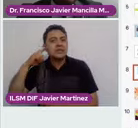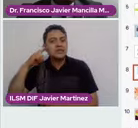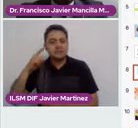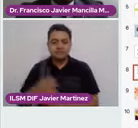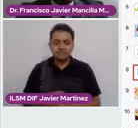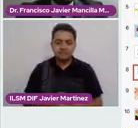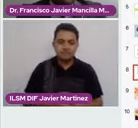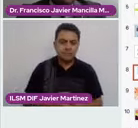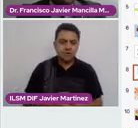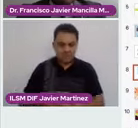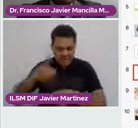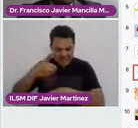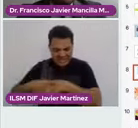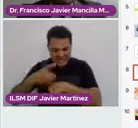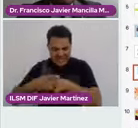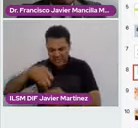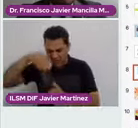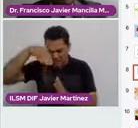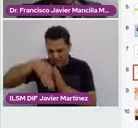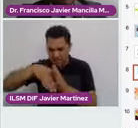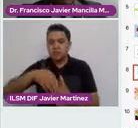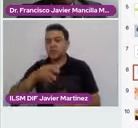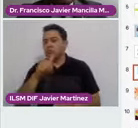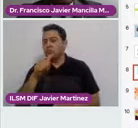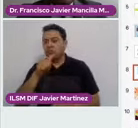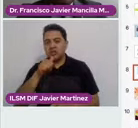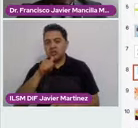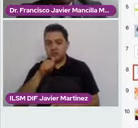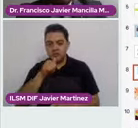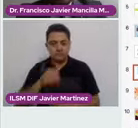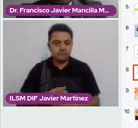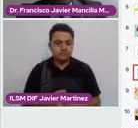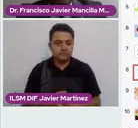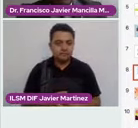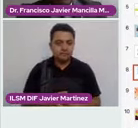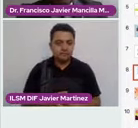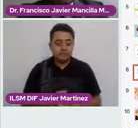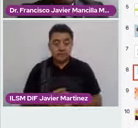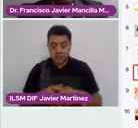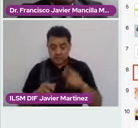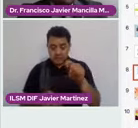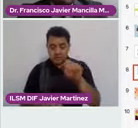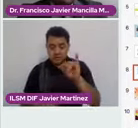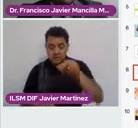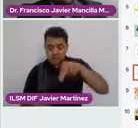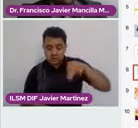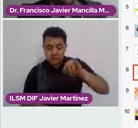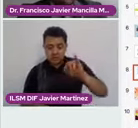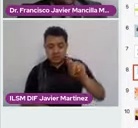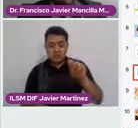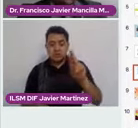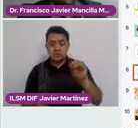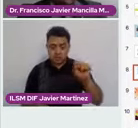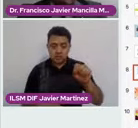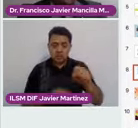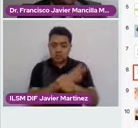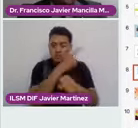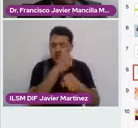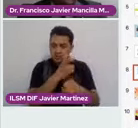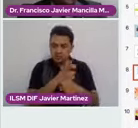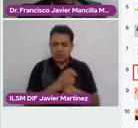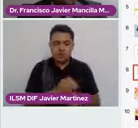no hay un daño demostrable sobre el oído. Y el tinnitus secundario es aquellas enfermedades que han